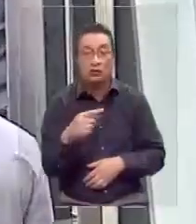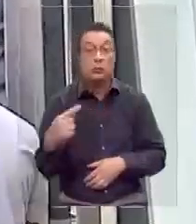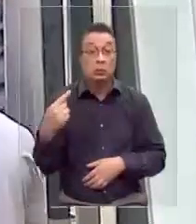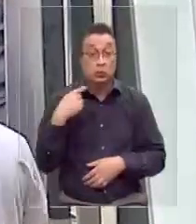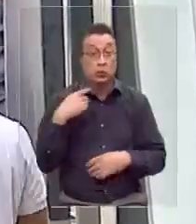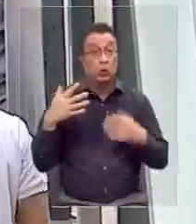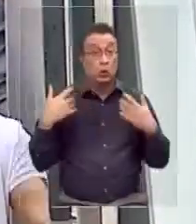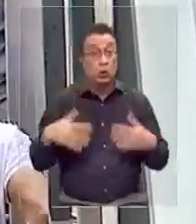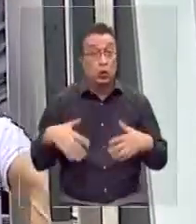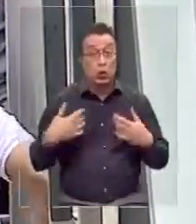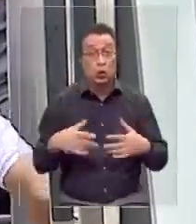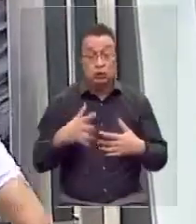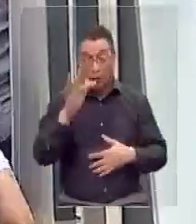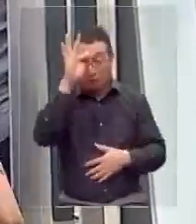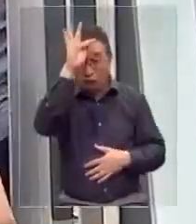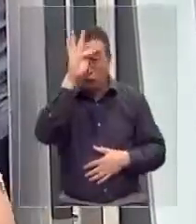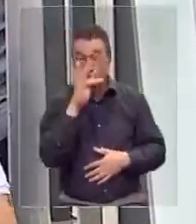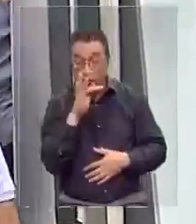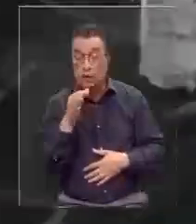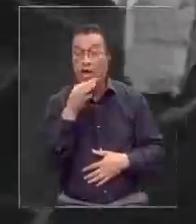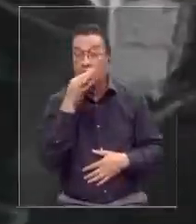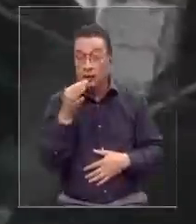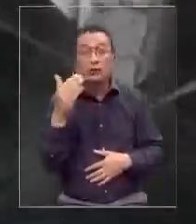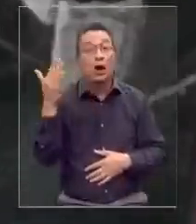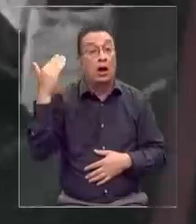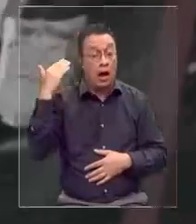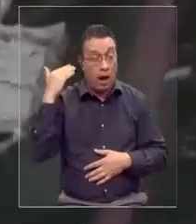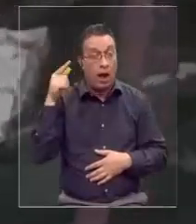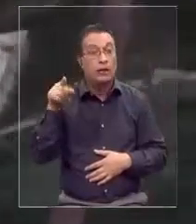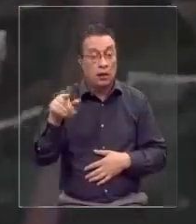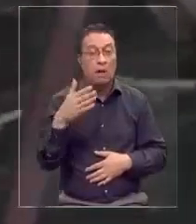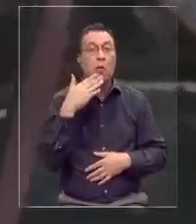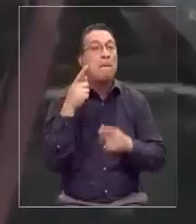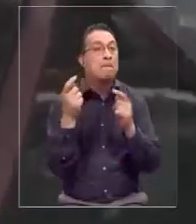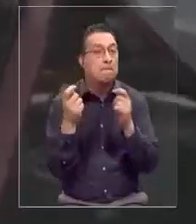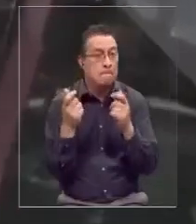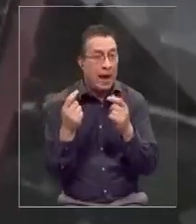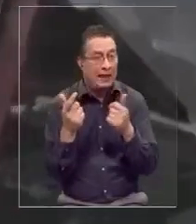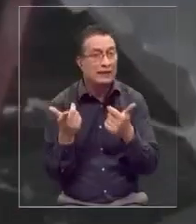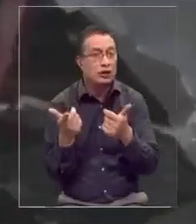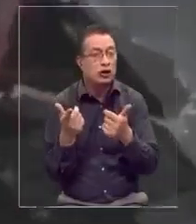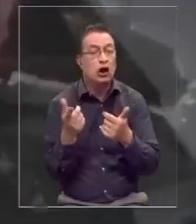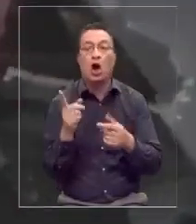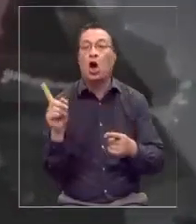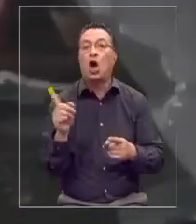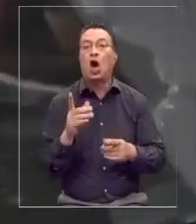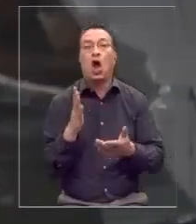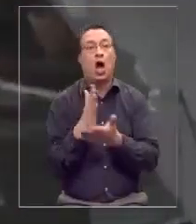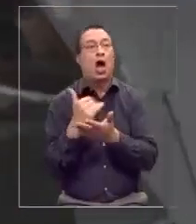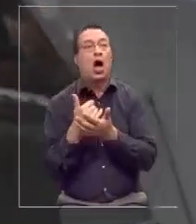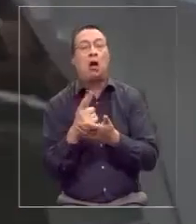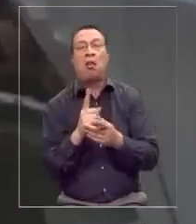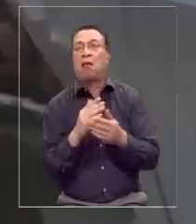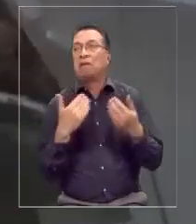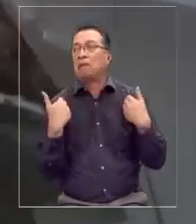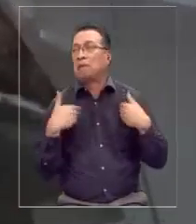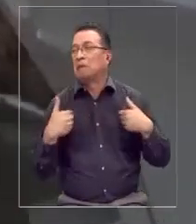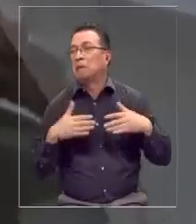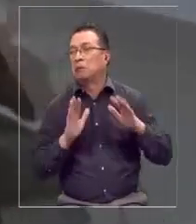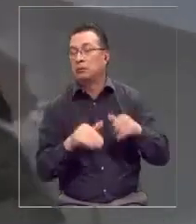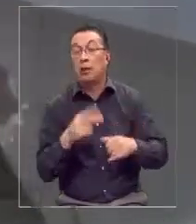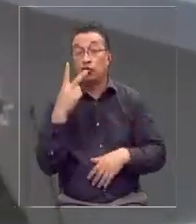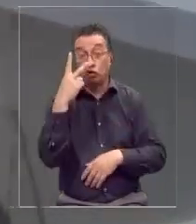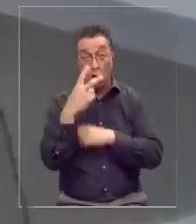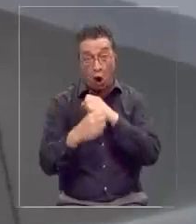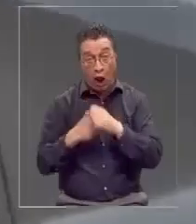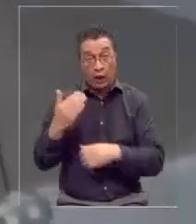caro. Incluso los funcionarios denuncian que hace un tiempo ocurrió un evento similar y no se tomaron las medidas correspondientes. Hace